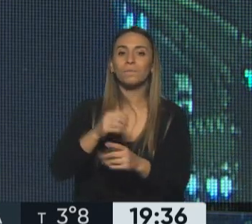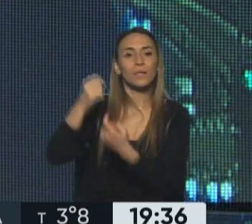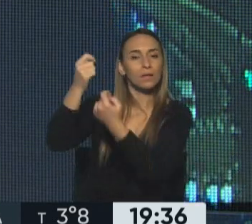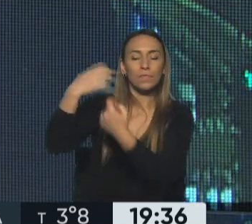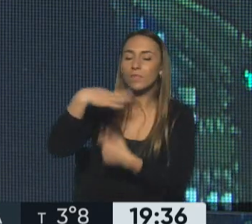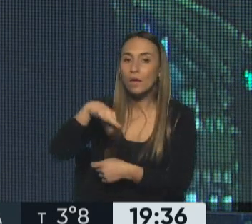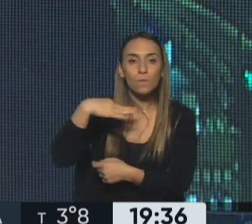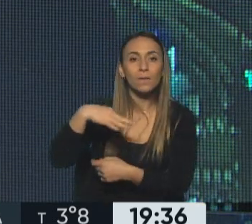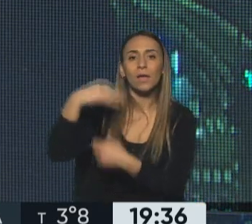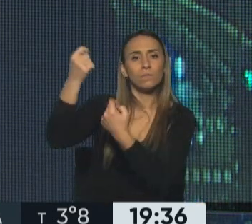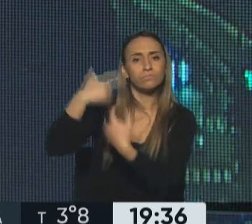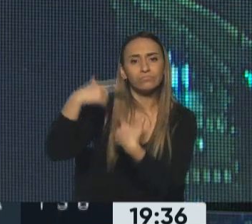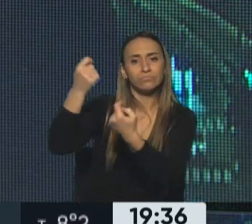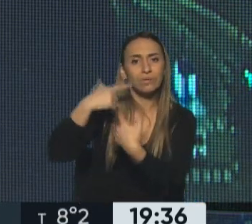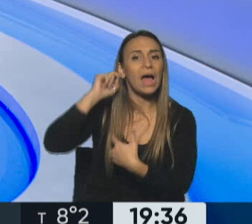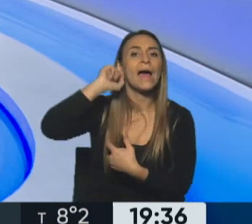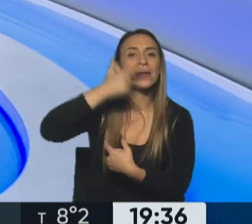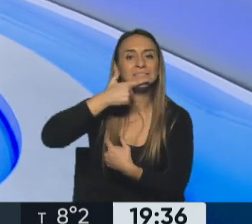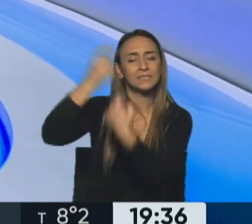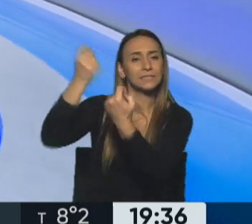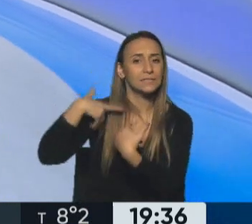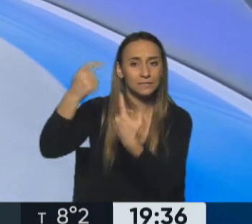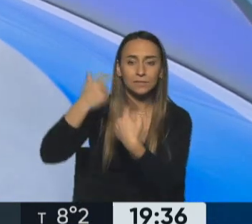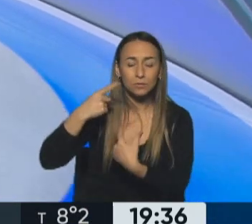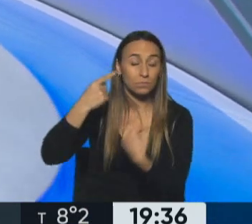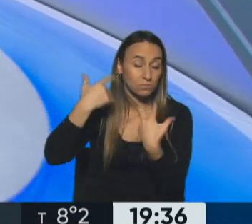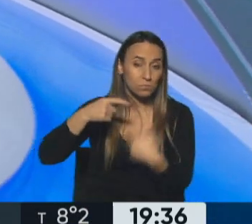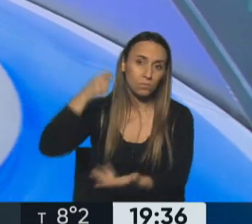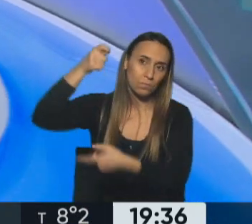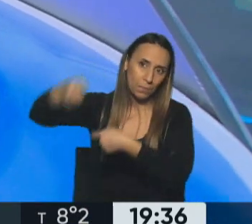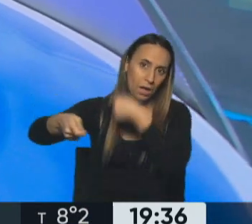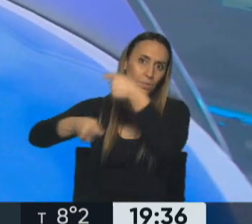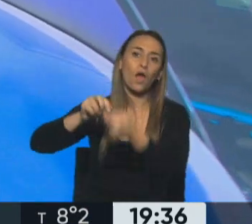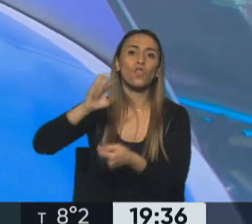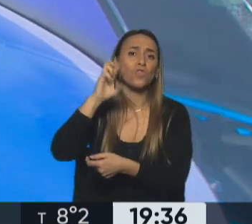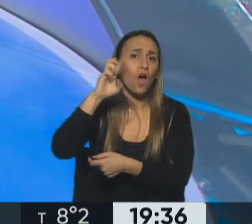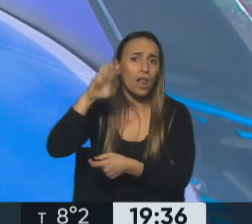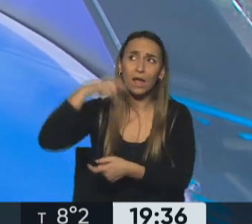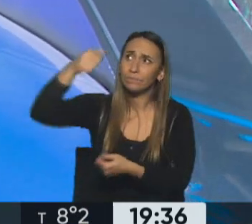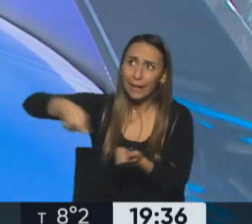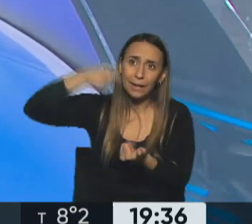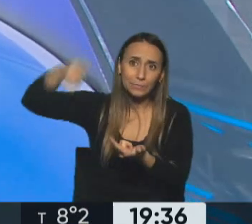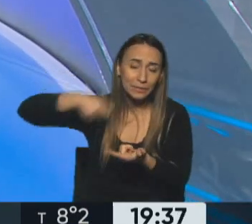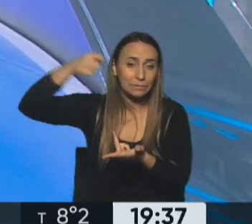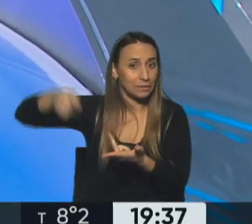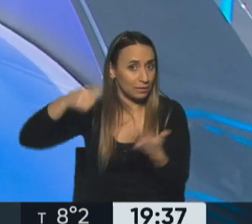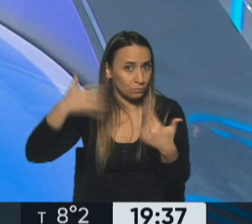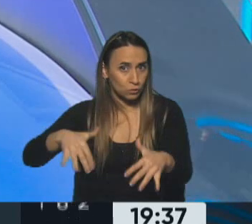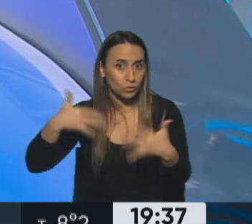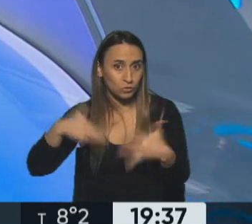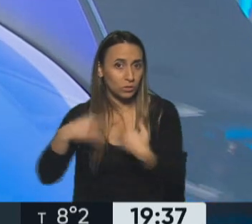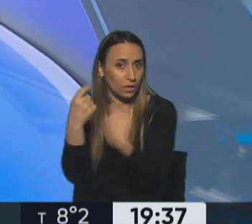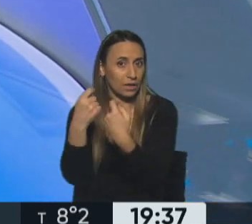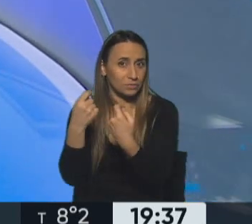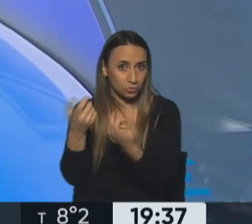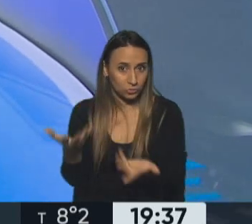importar gas todos los años. Entonces, por suerte tenemos Vaca Muerta, que tenemos el recurso y nosotros tenemos que lograr que ese